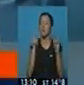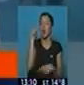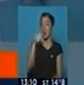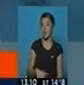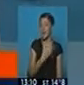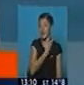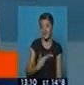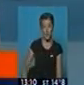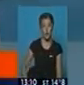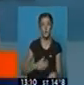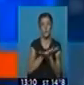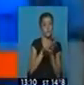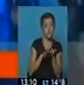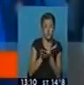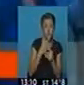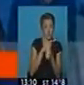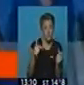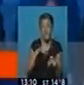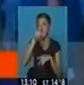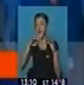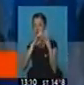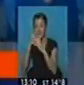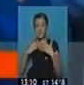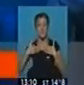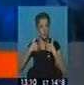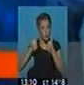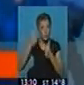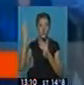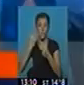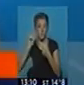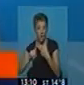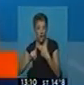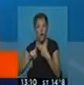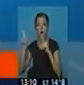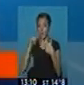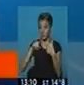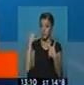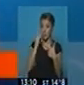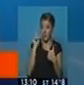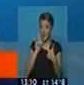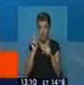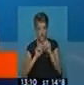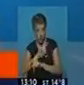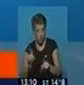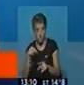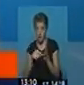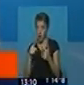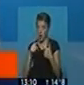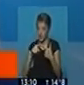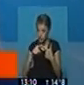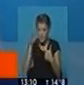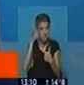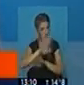en crisis de salud, en una crisis de seguridad. La crisis de seguridad es algo que a veces se menciona, a veces no, pero es brutal, digamos. Mm. Y eso hace que